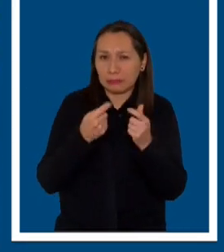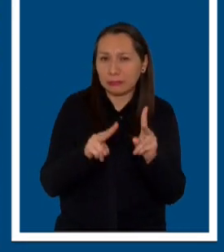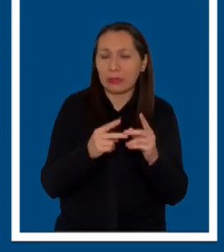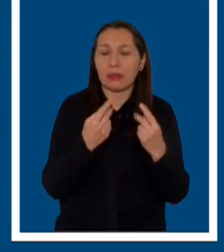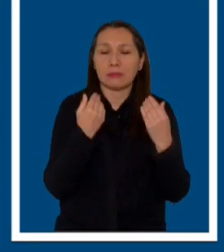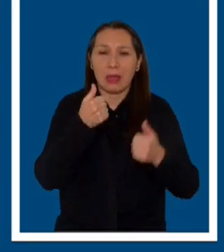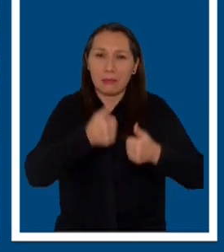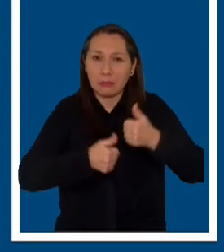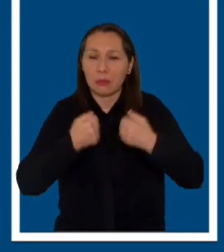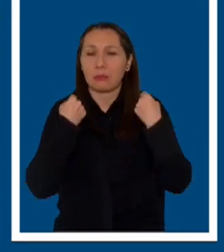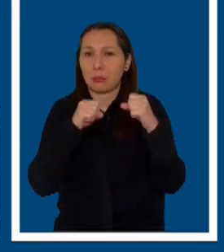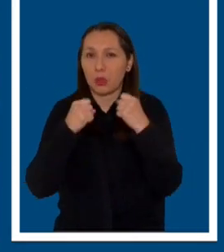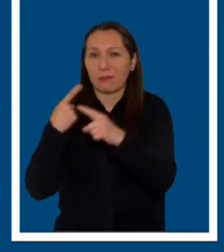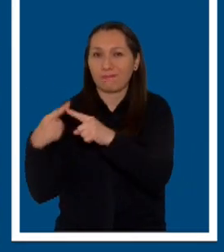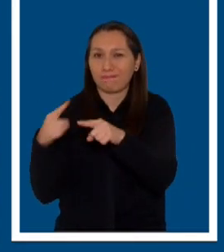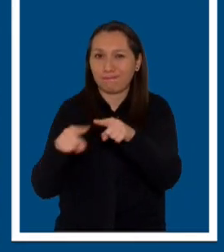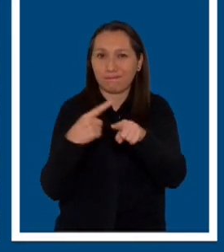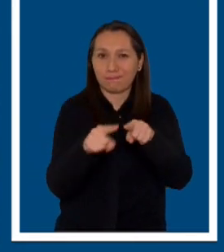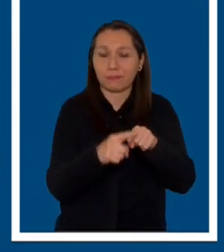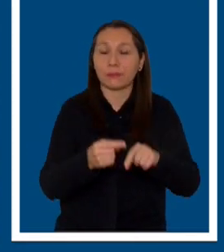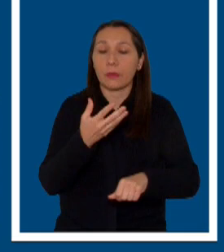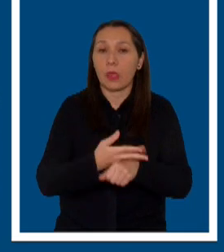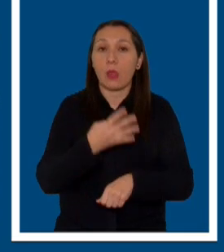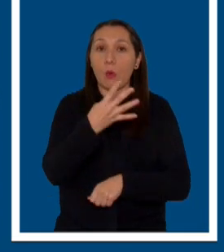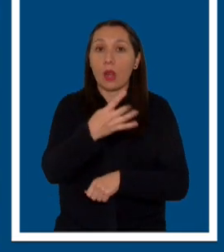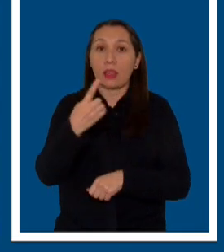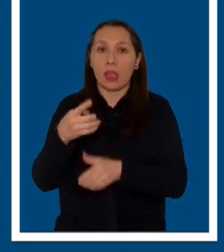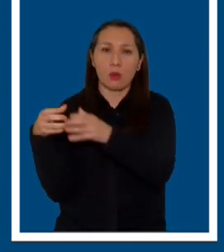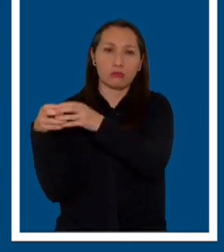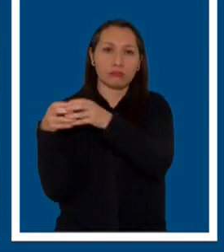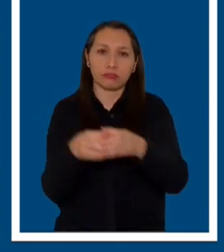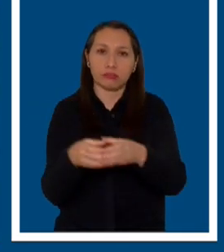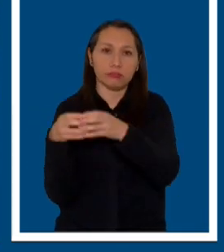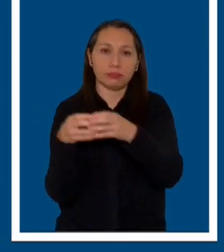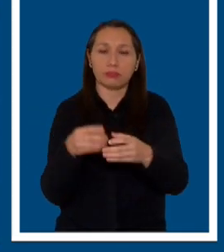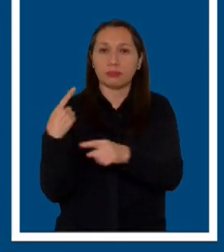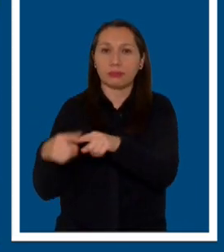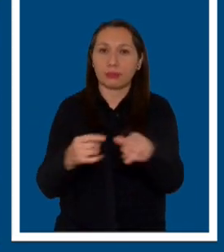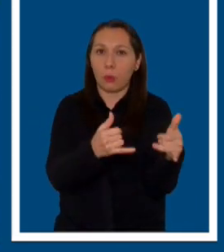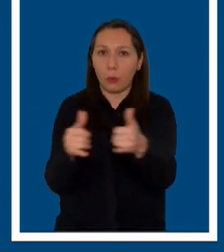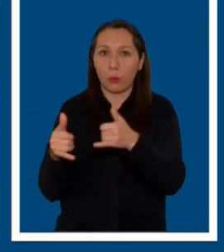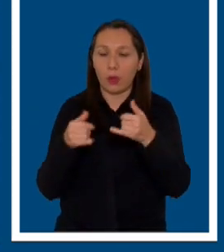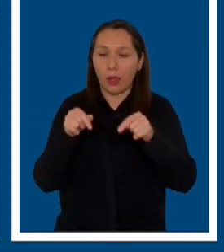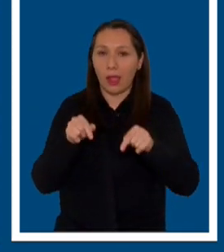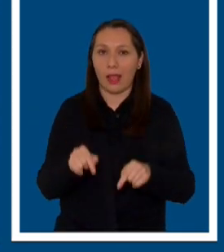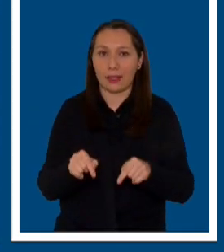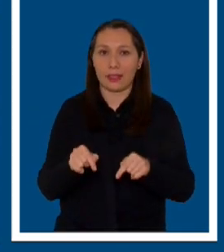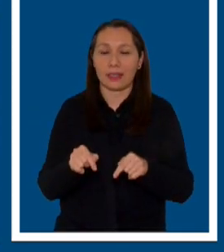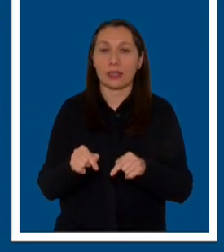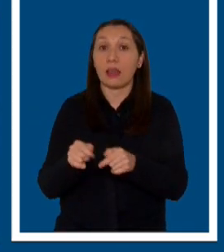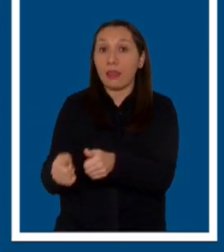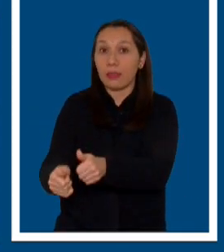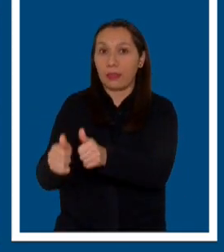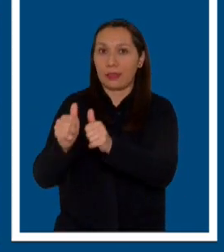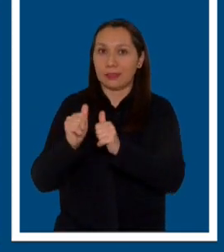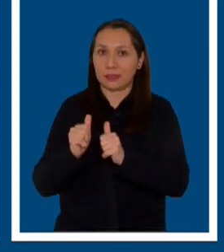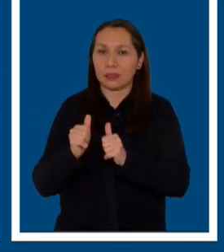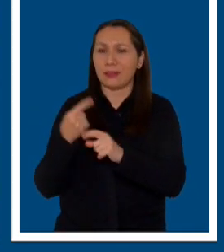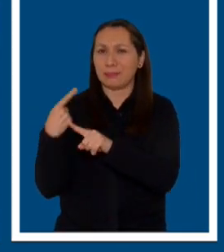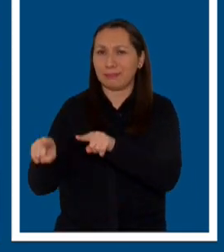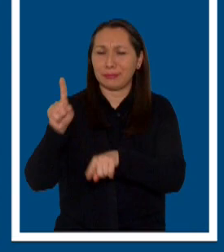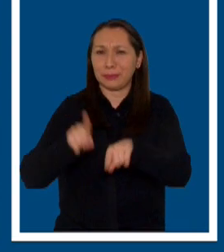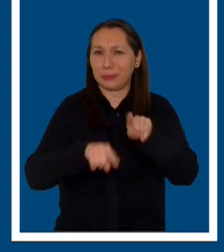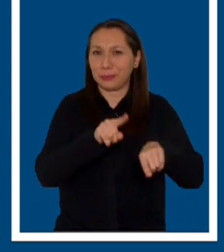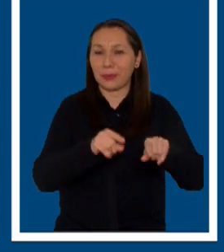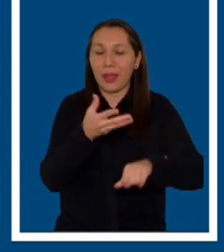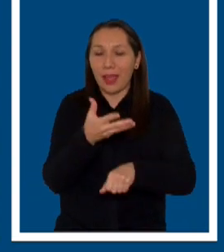vamos a tener 41 delegaciones en los juegos en este desafío tan variado